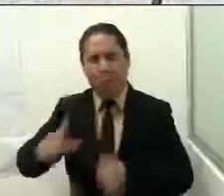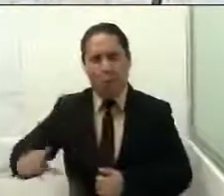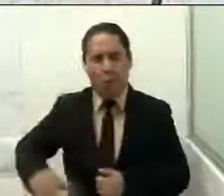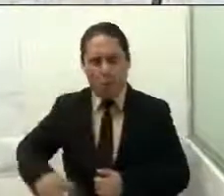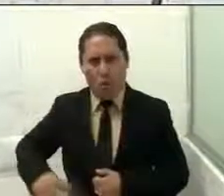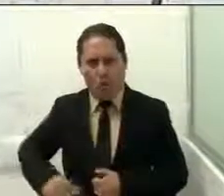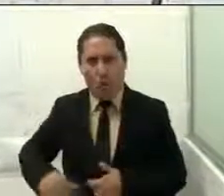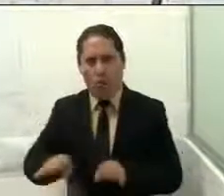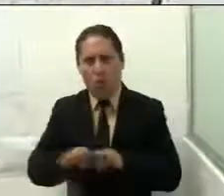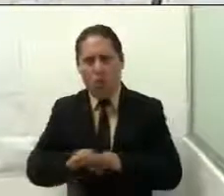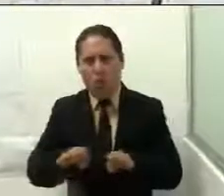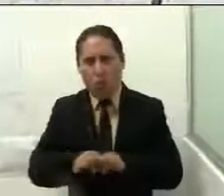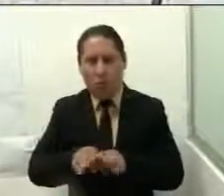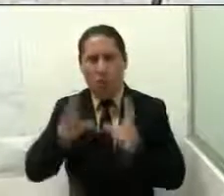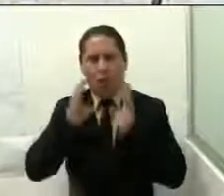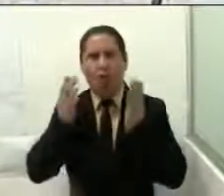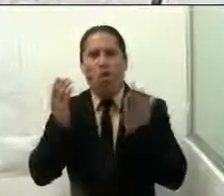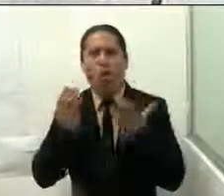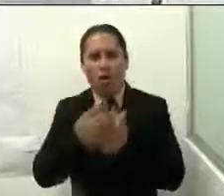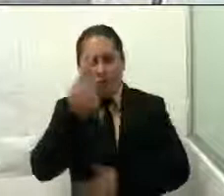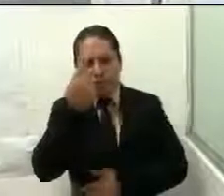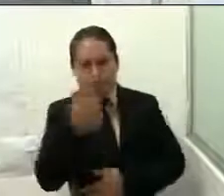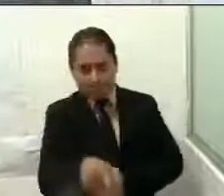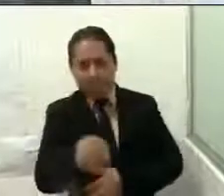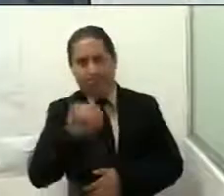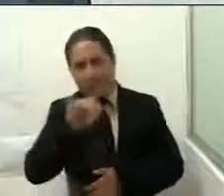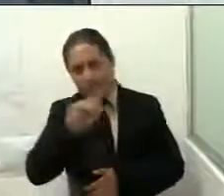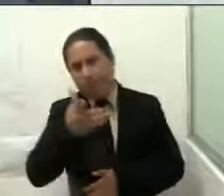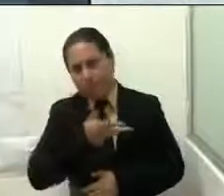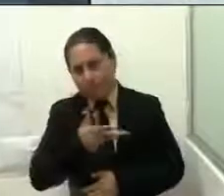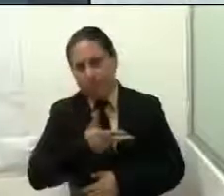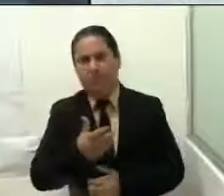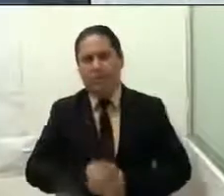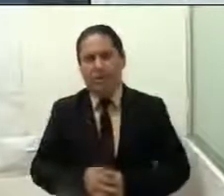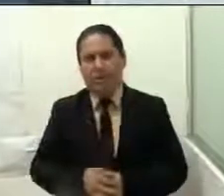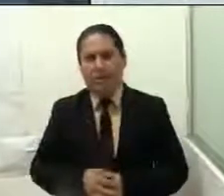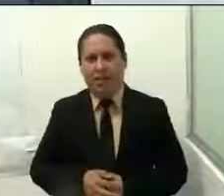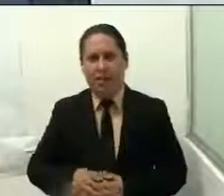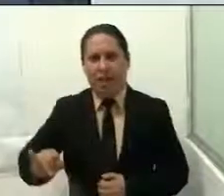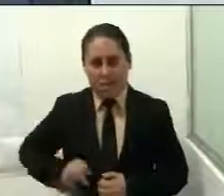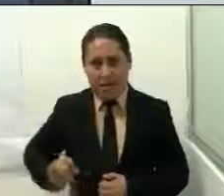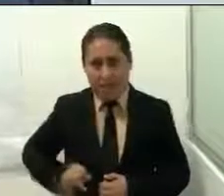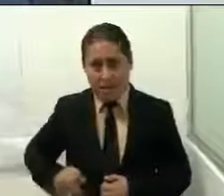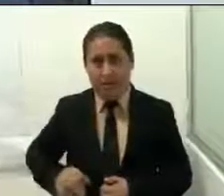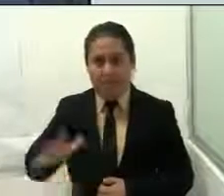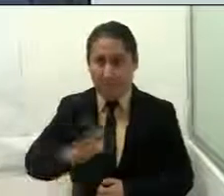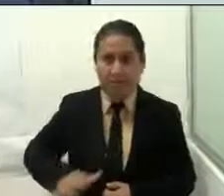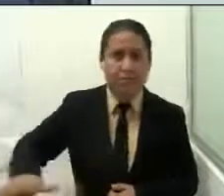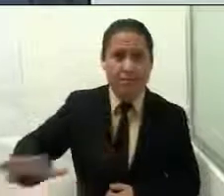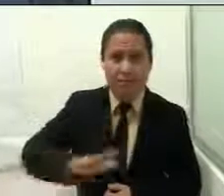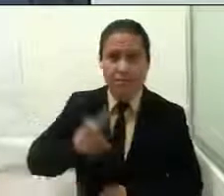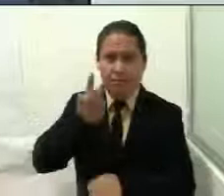del honorable congreso del estado de chiapas que declara de interés público salvaguardar